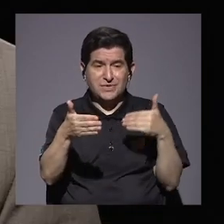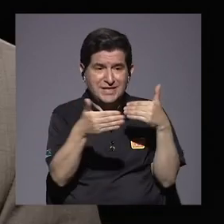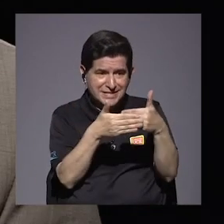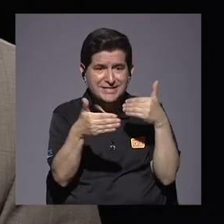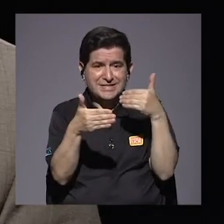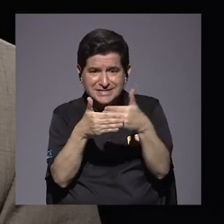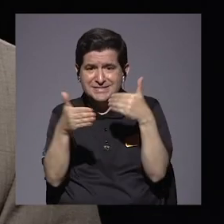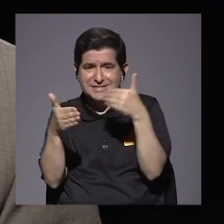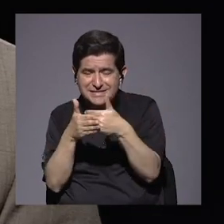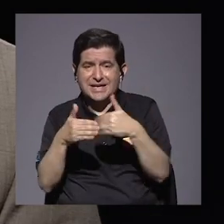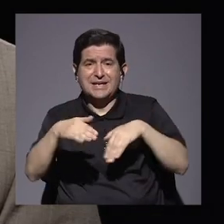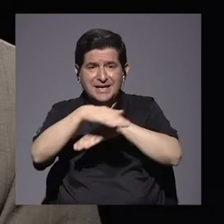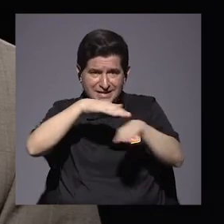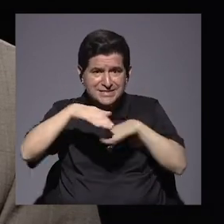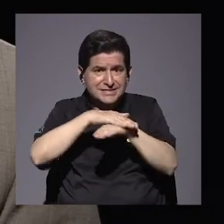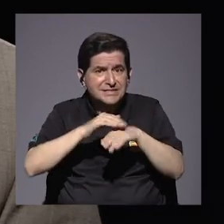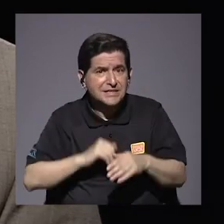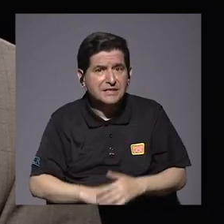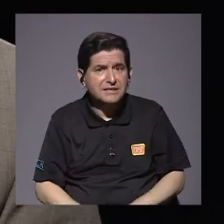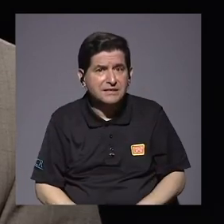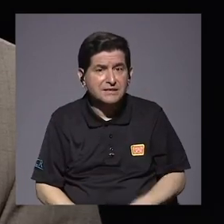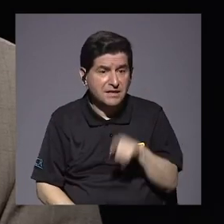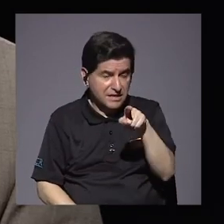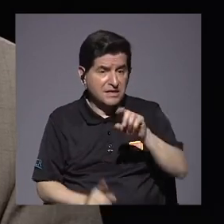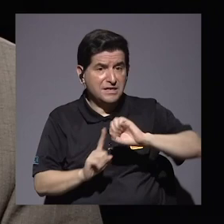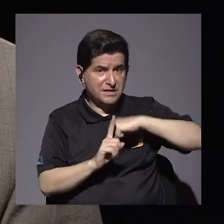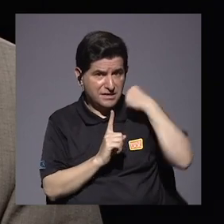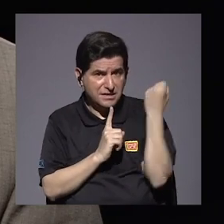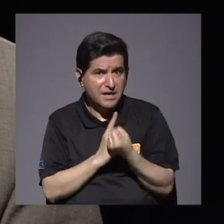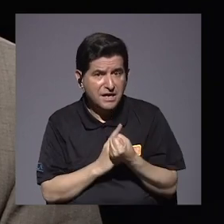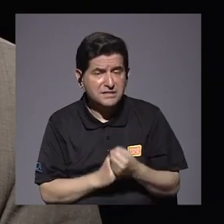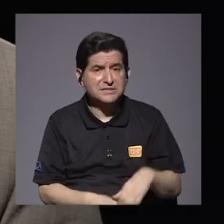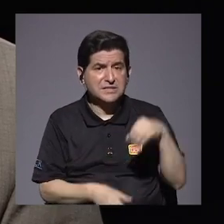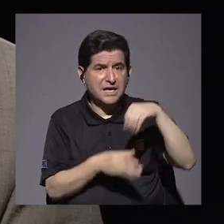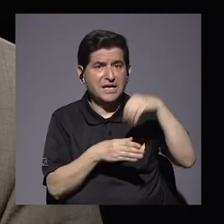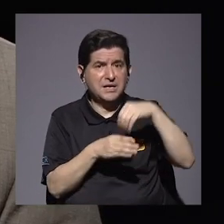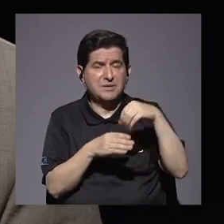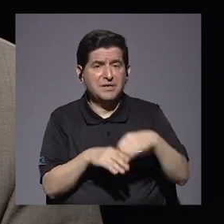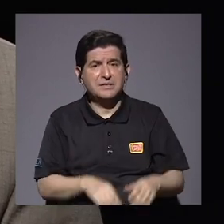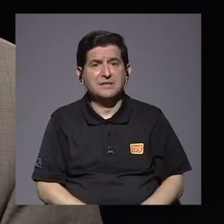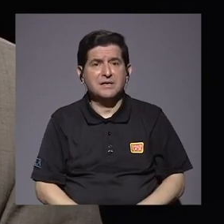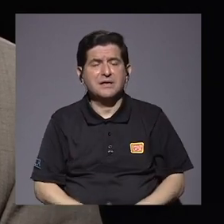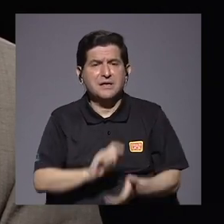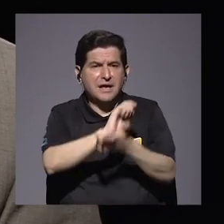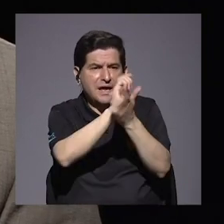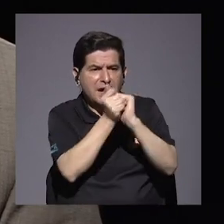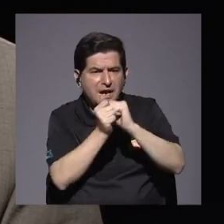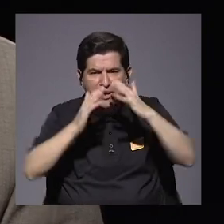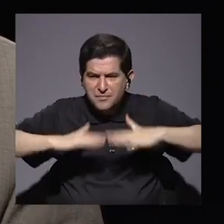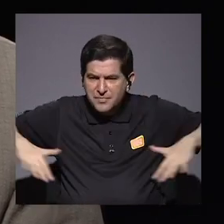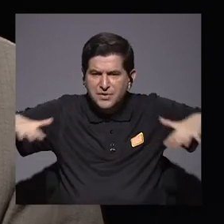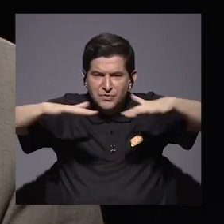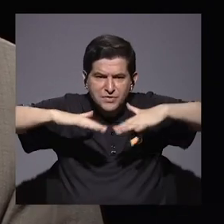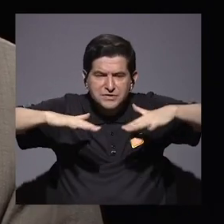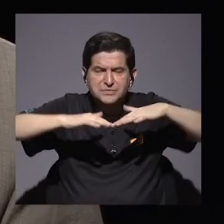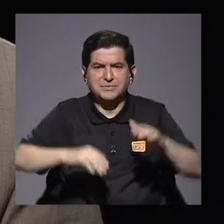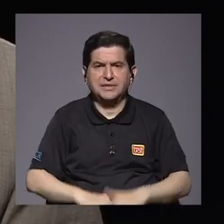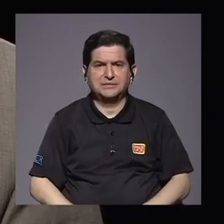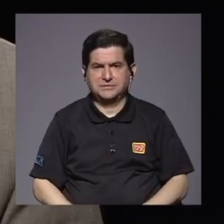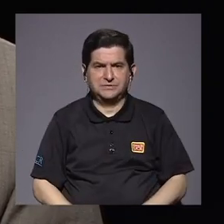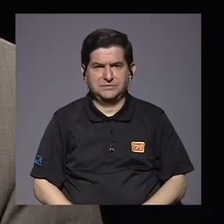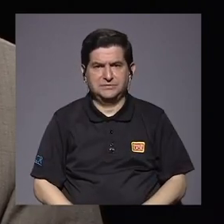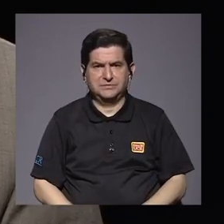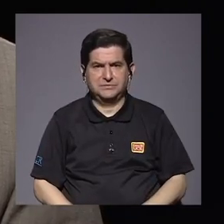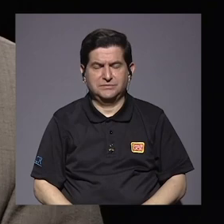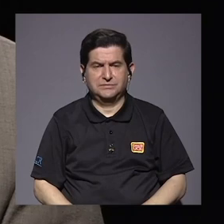estudiantes cerca de cada una de sus sedes. Y para eso tendremos que invertir en reubicación geográfica, de